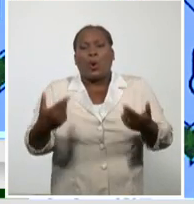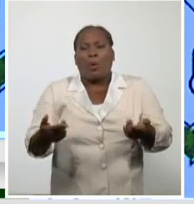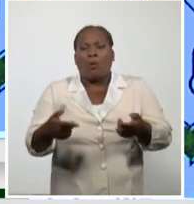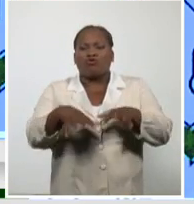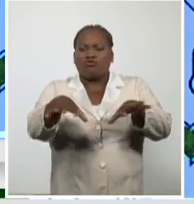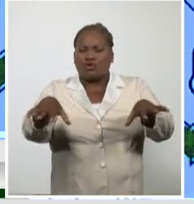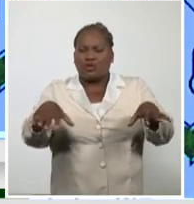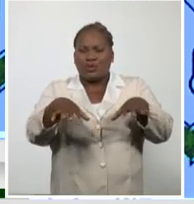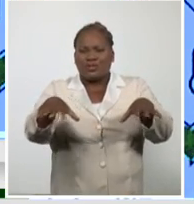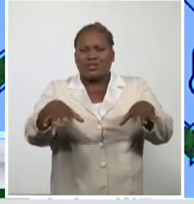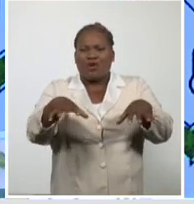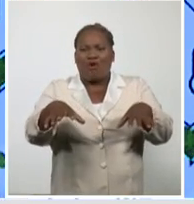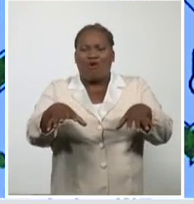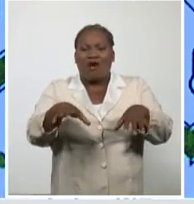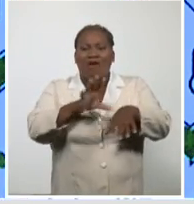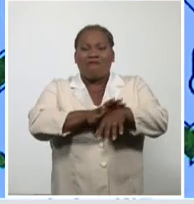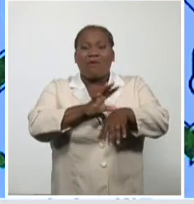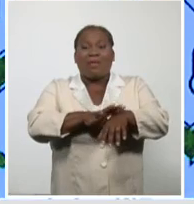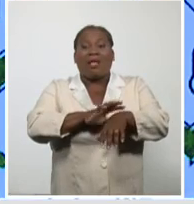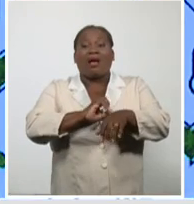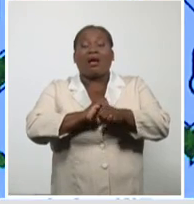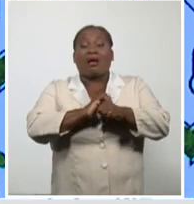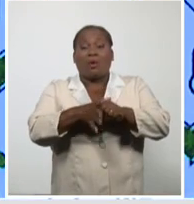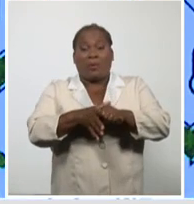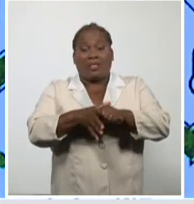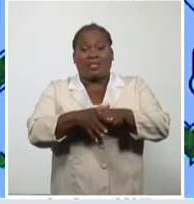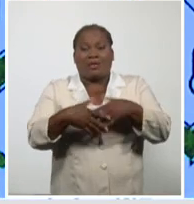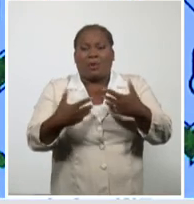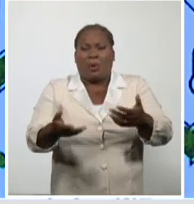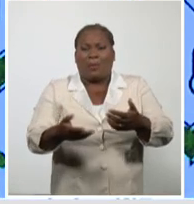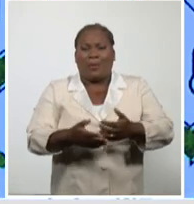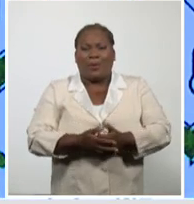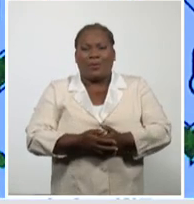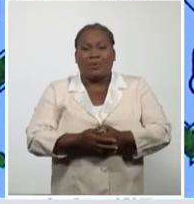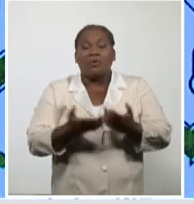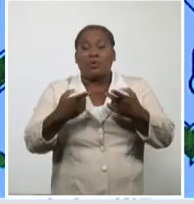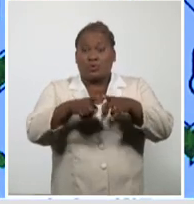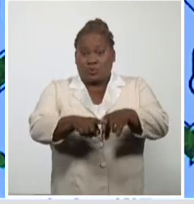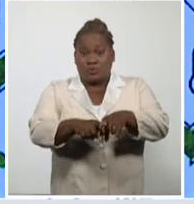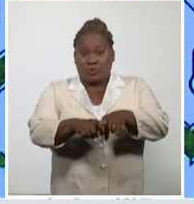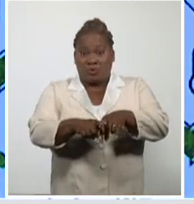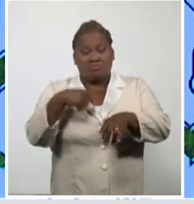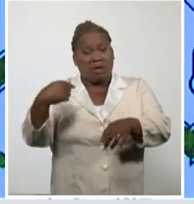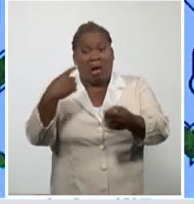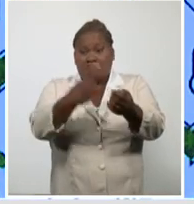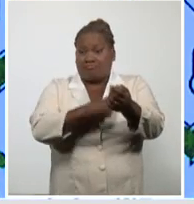situación epidemiológica del país frente a la COVID-19. Nos acompaña, como ya es habitual, el